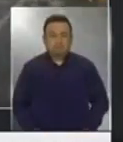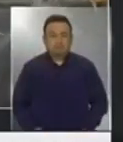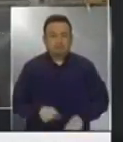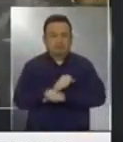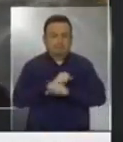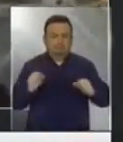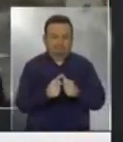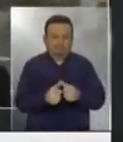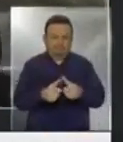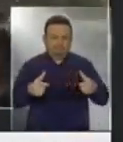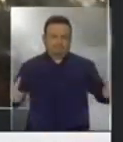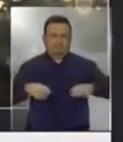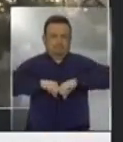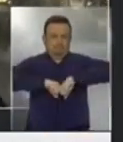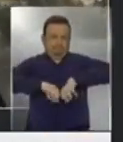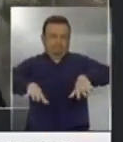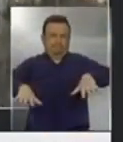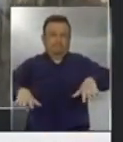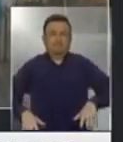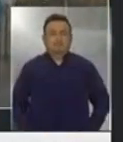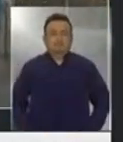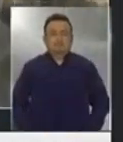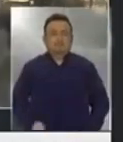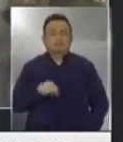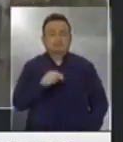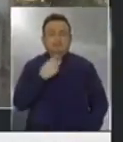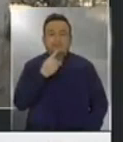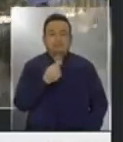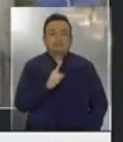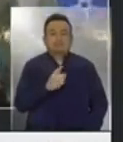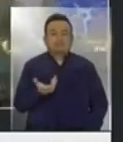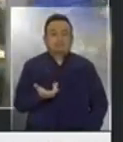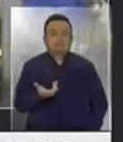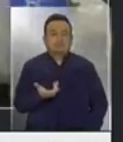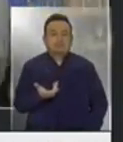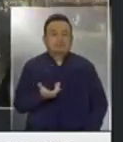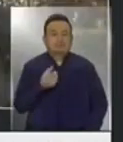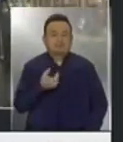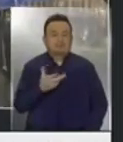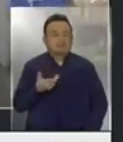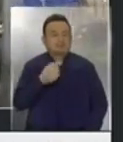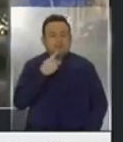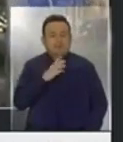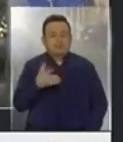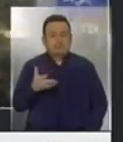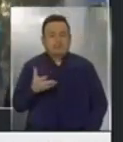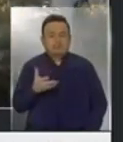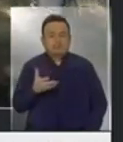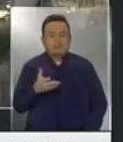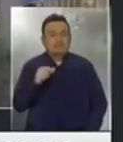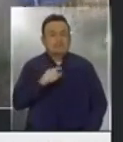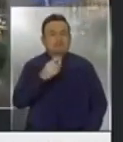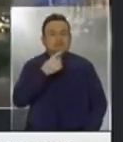onda expansiva y esa explosión no habla de que efectivamente... achíqueme un poco, señor director. No